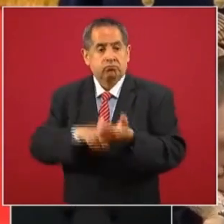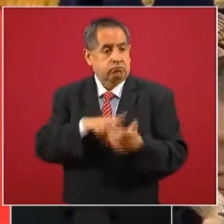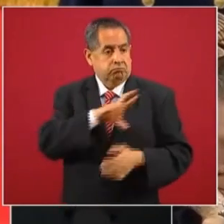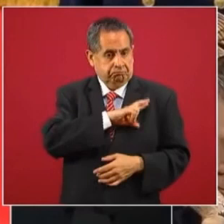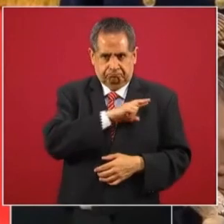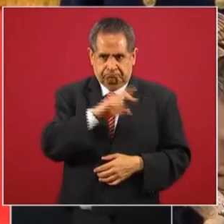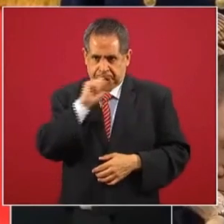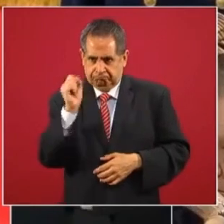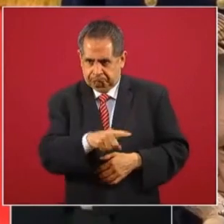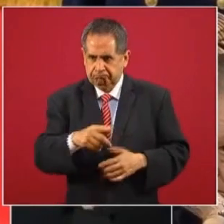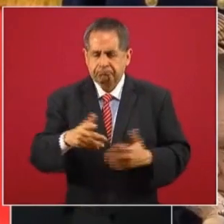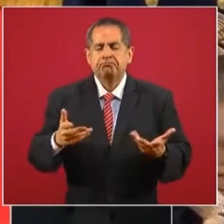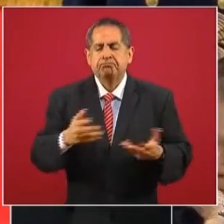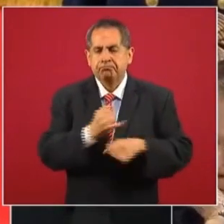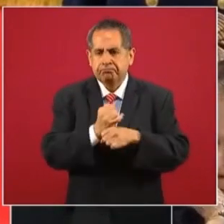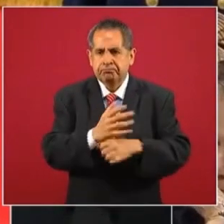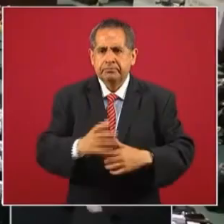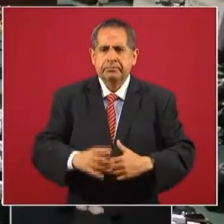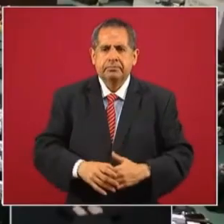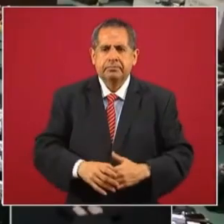sector privado.